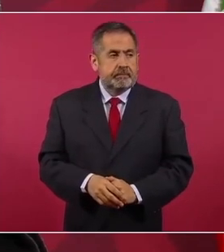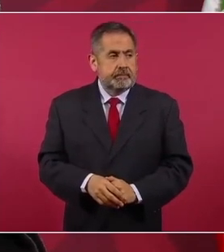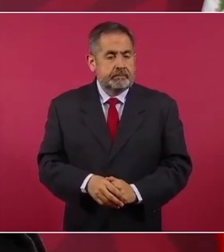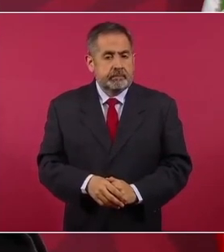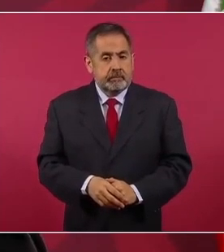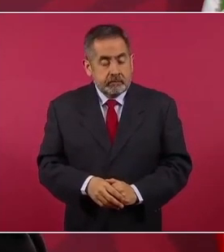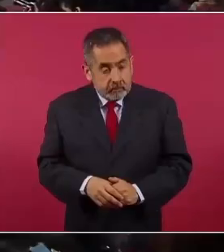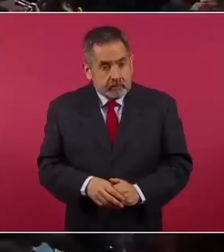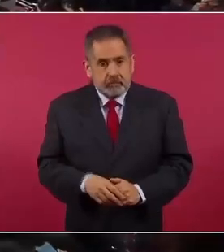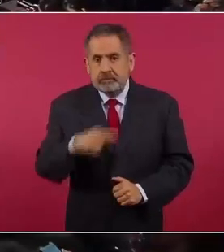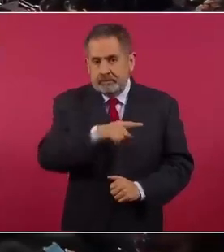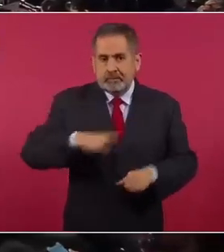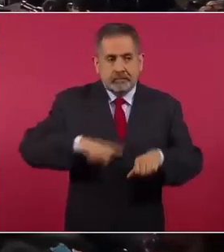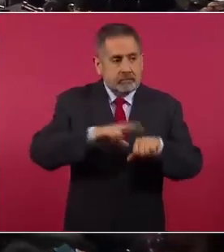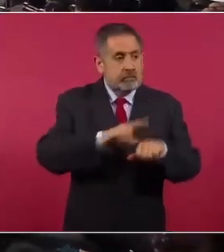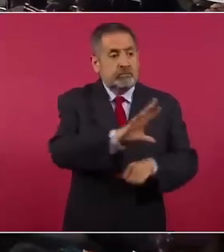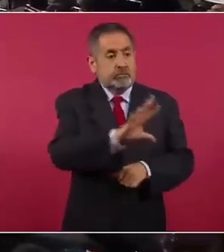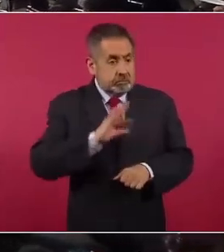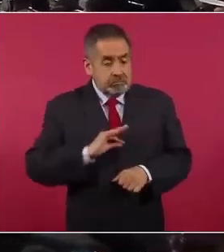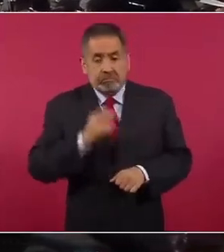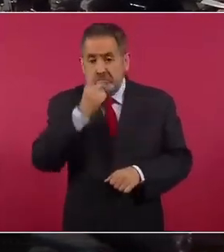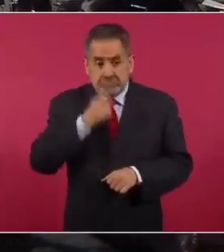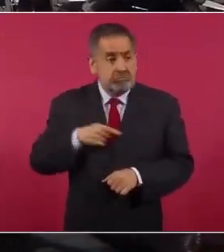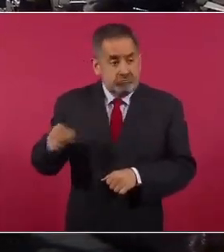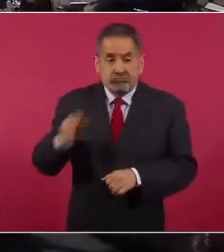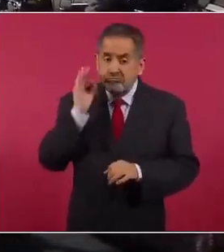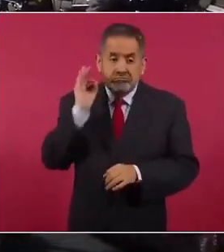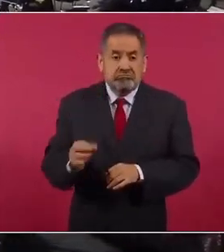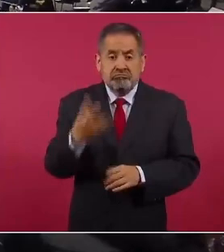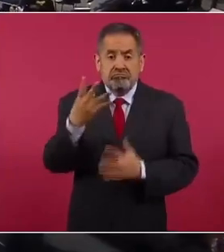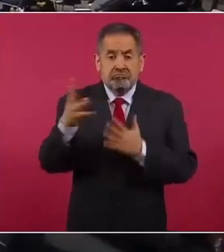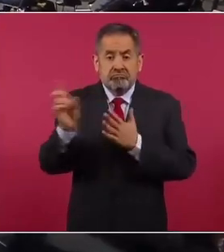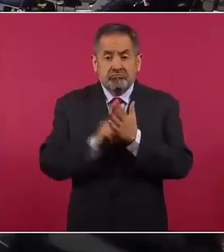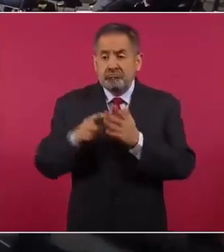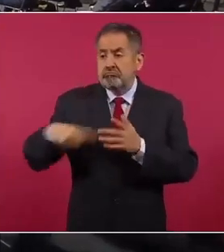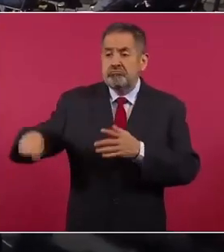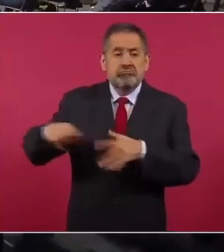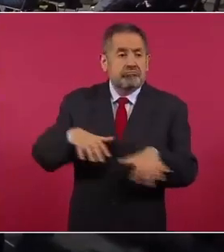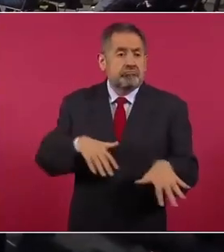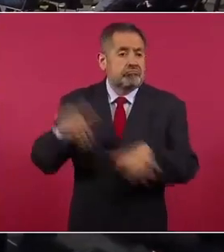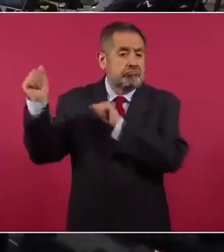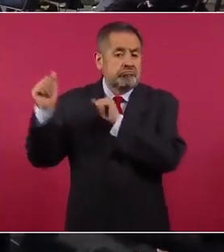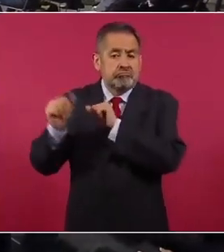Y me cuenta el gobernador que a los 4 meses se fueron.